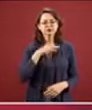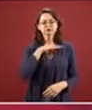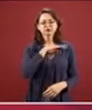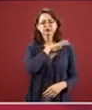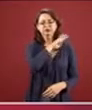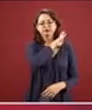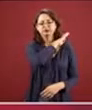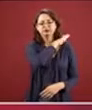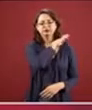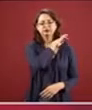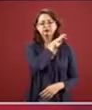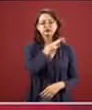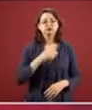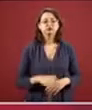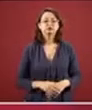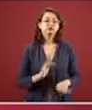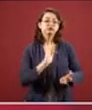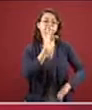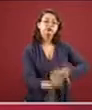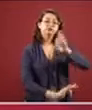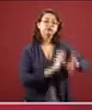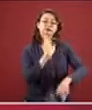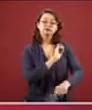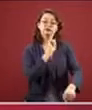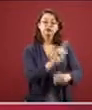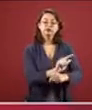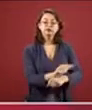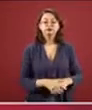que tienen trato privilegiado.